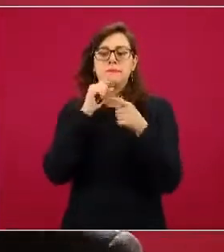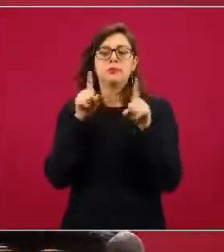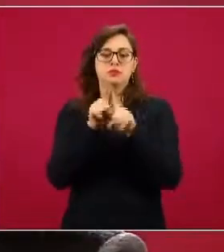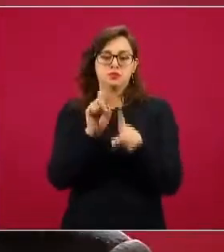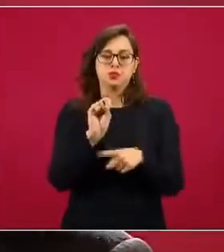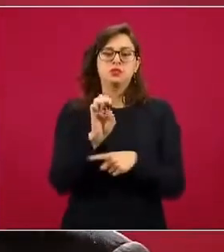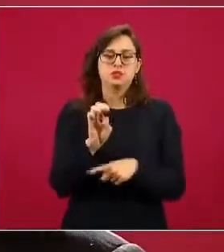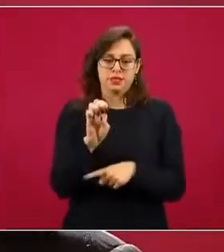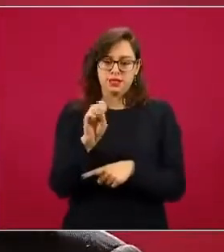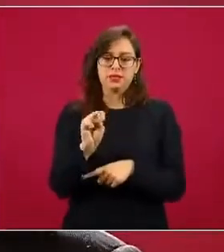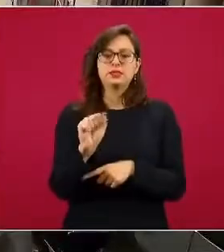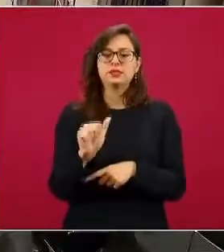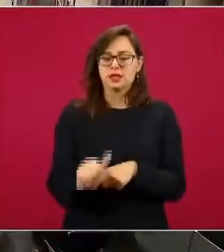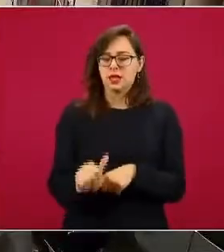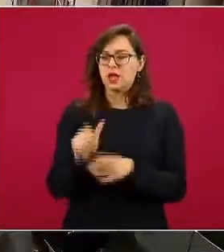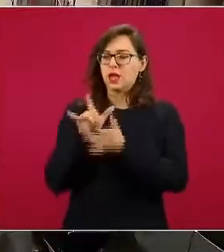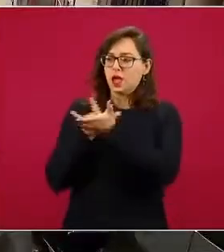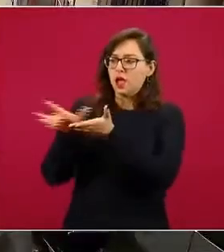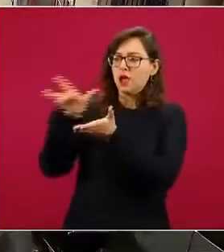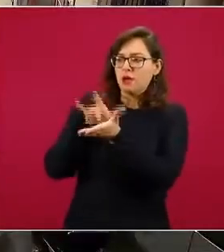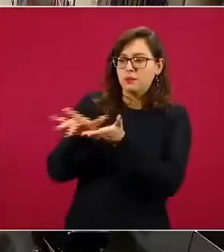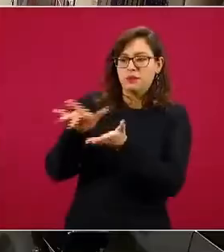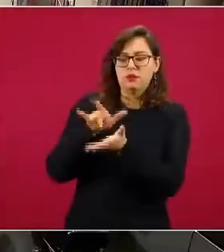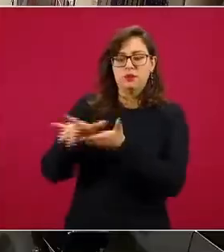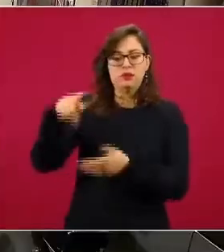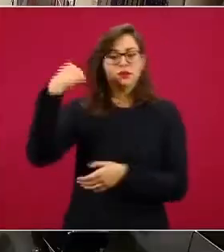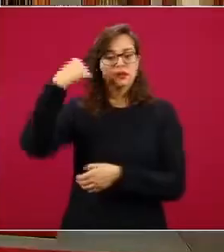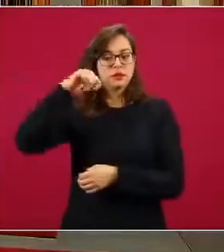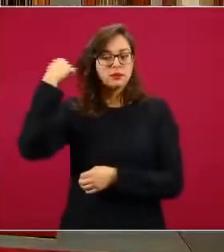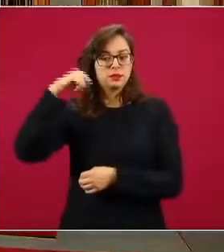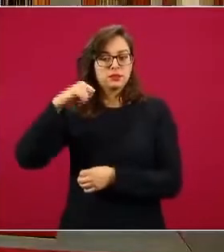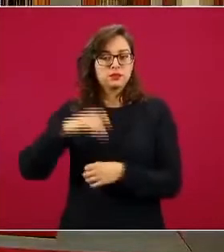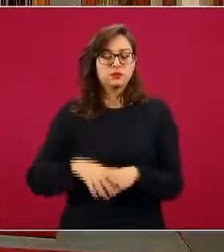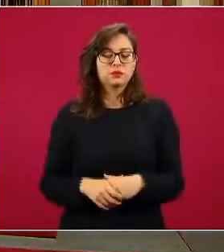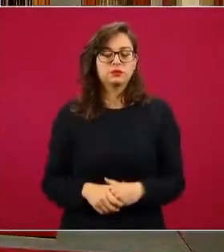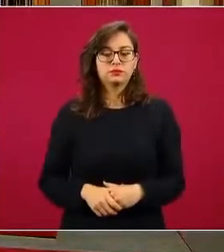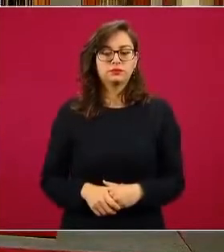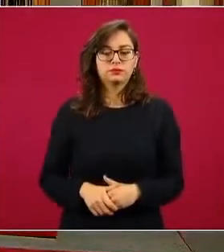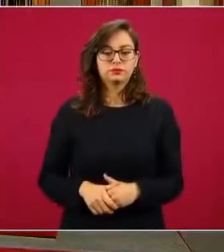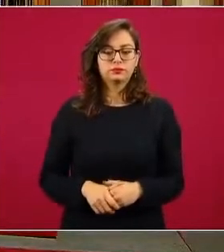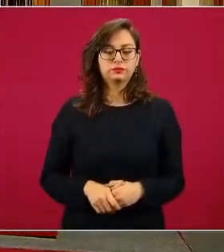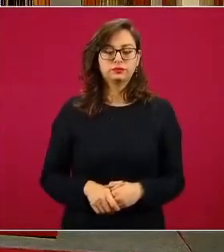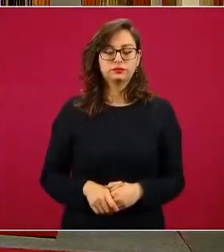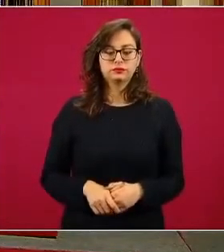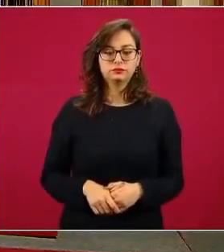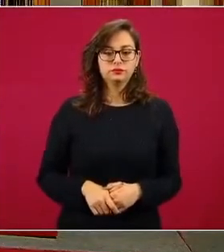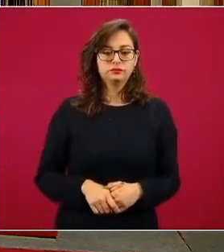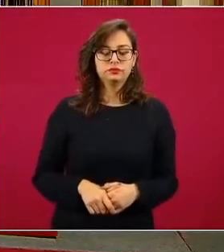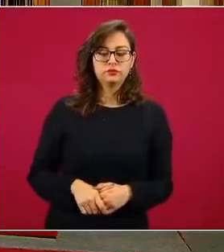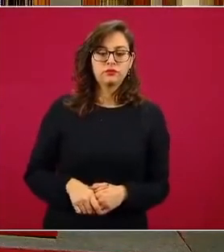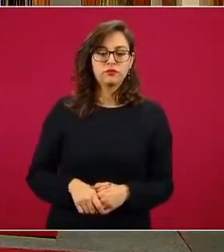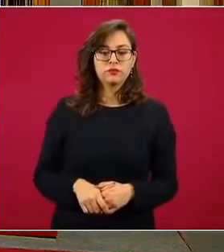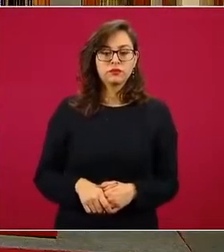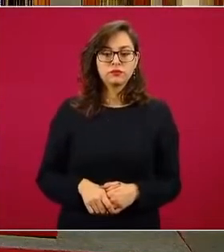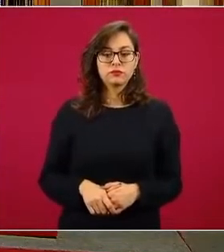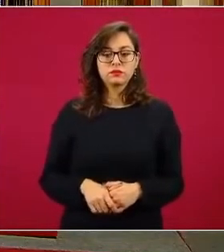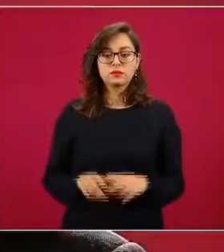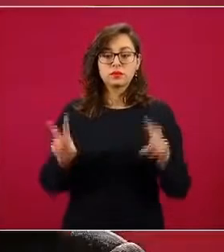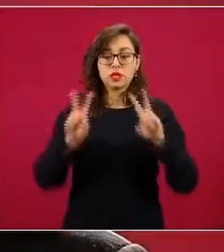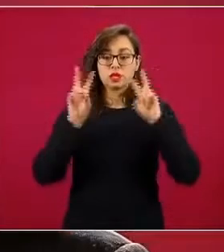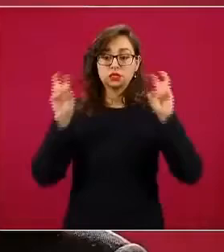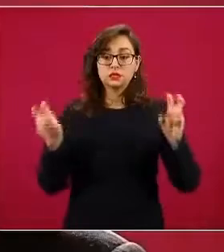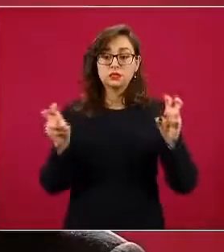Secretaría de Salud en apoyo al gobierno de Tabasco. Y la respuesta principalmente se